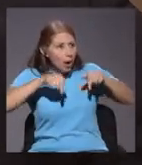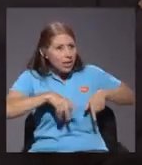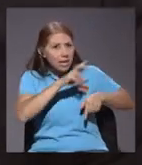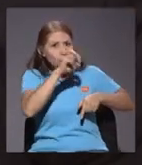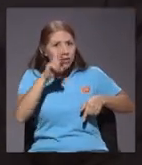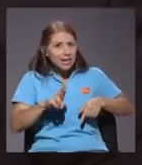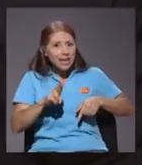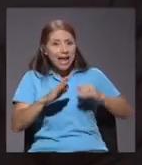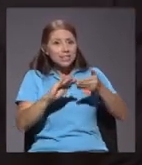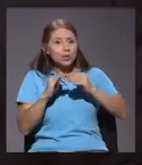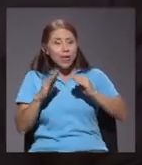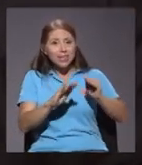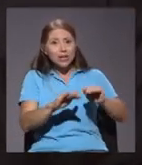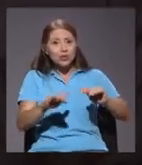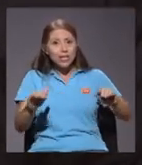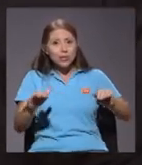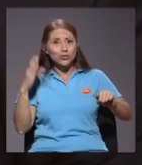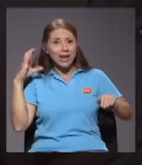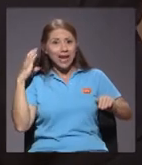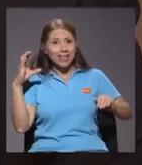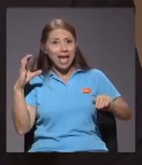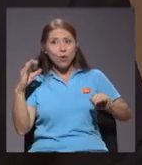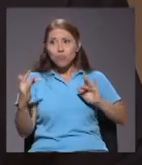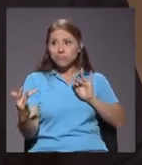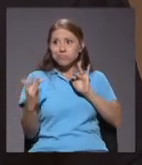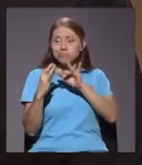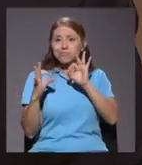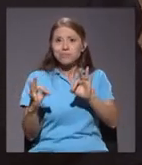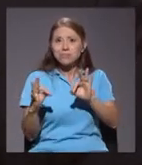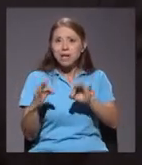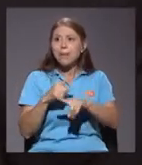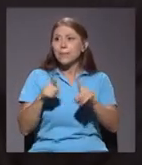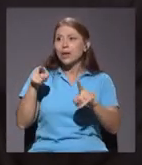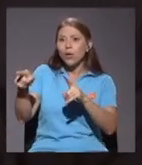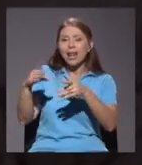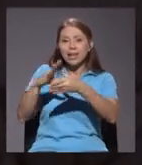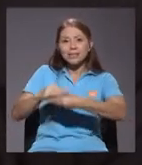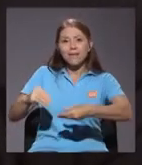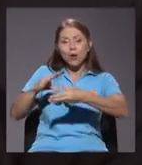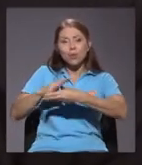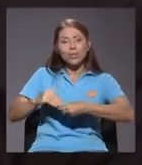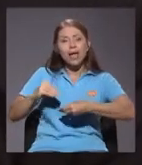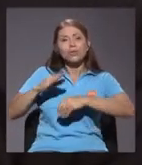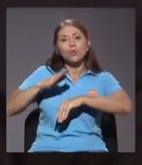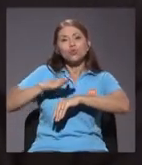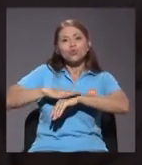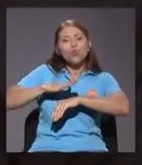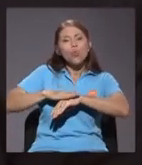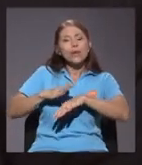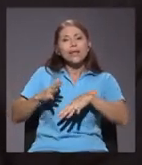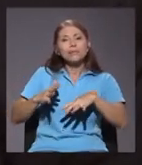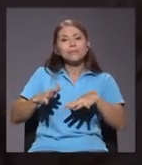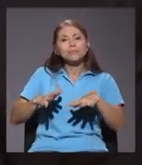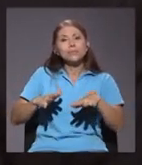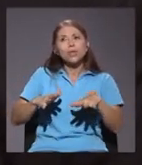y entonces realmente hicimos clic muy rápido pero la historia que se nos está contando respecto a cómo